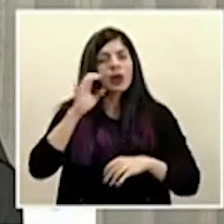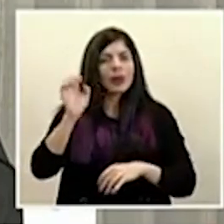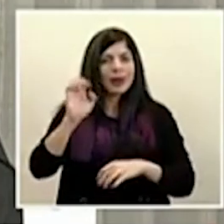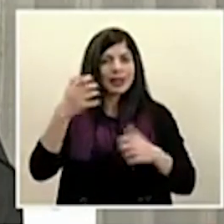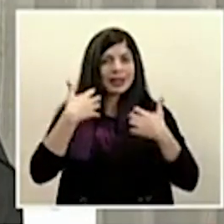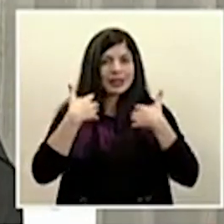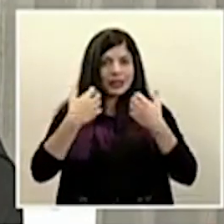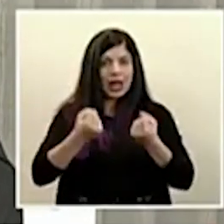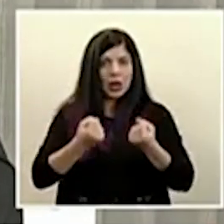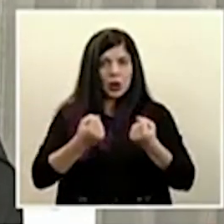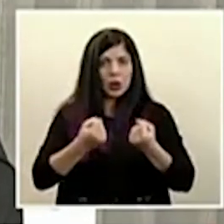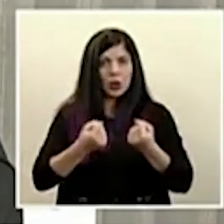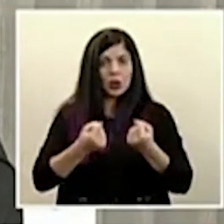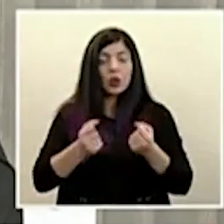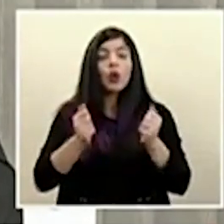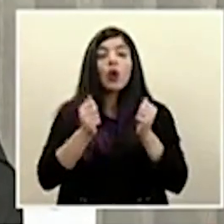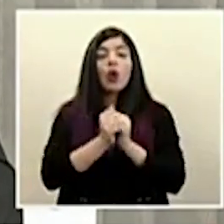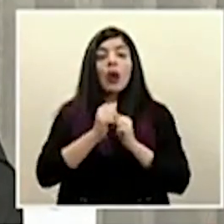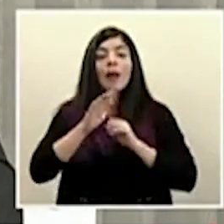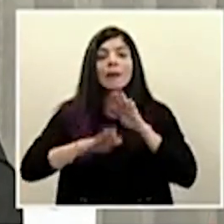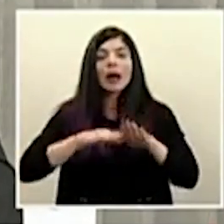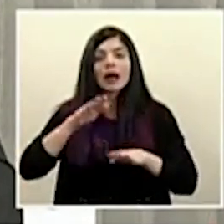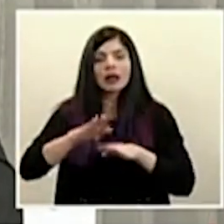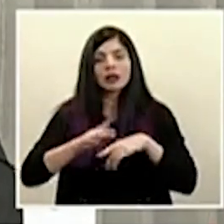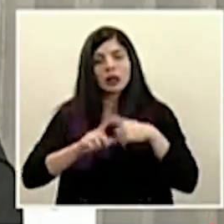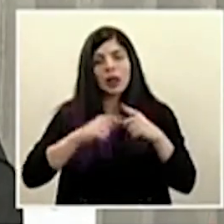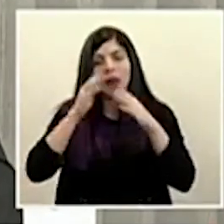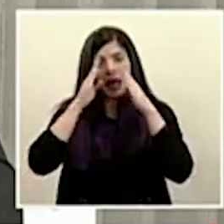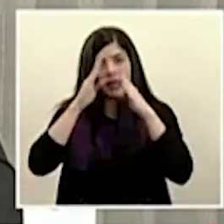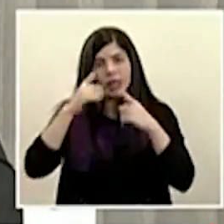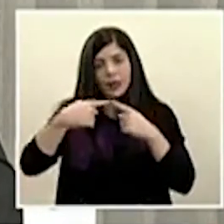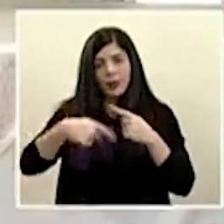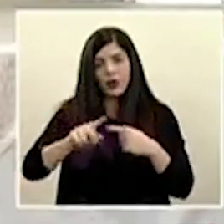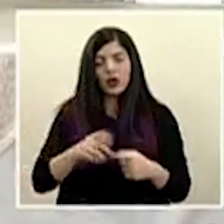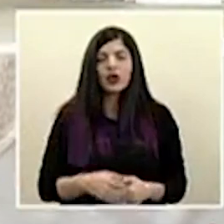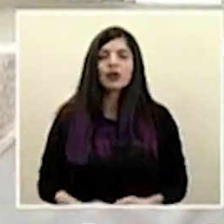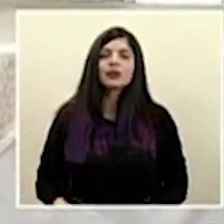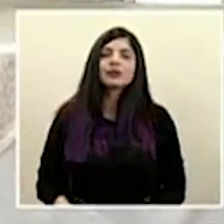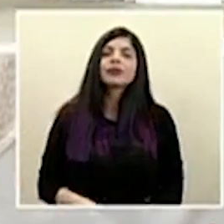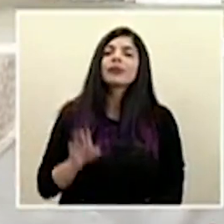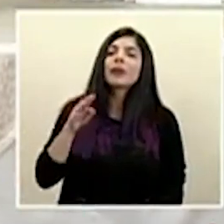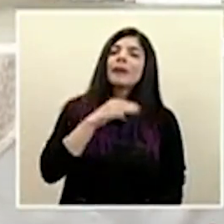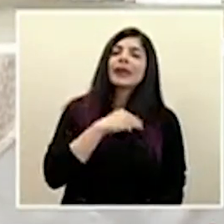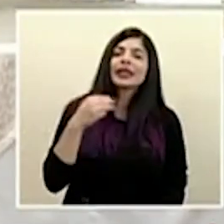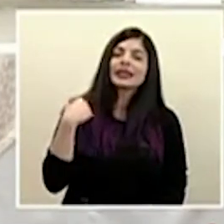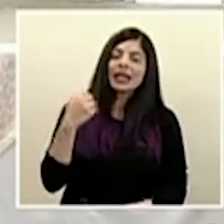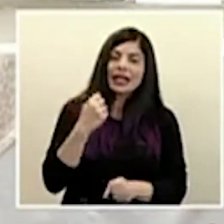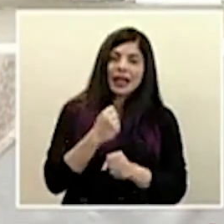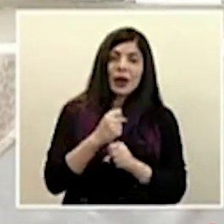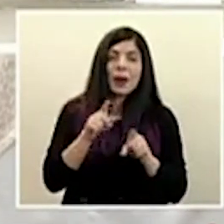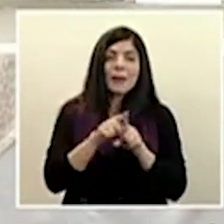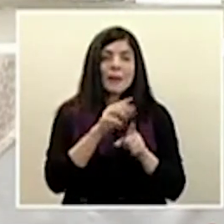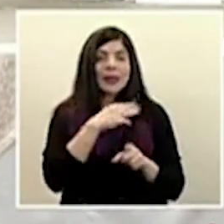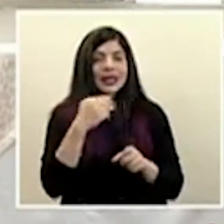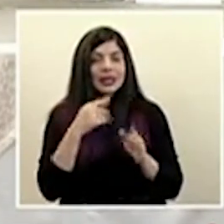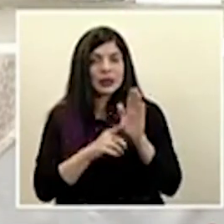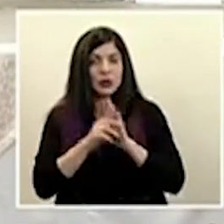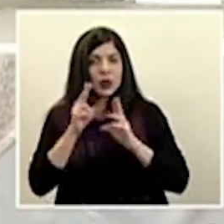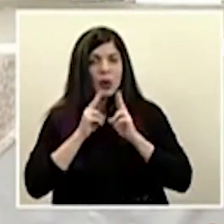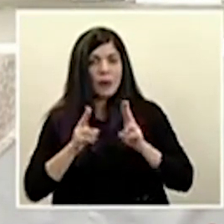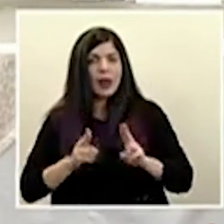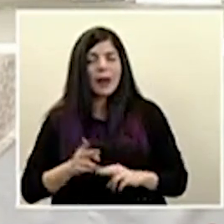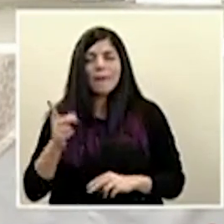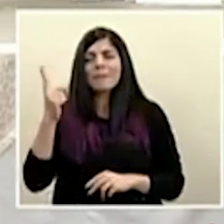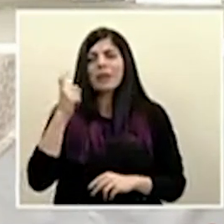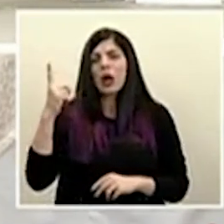salud con los pasos que abordaremos próximamente. Para la ministra de Trabajo y el ministro de Desarrollo Humano nos